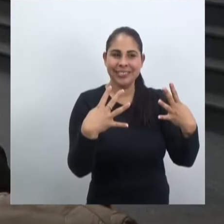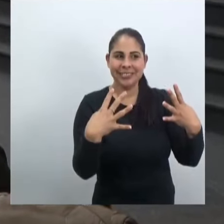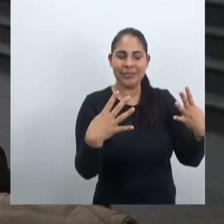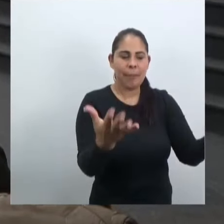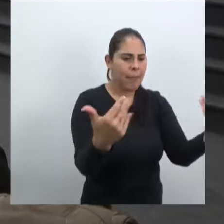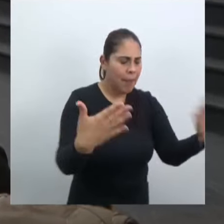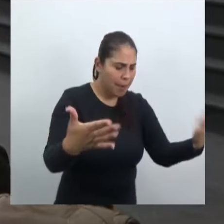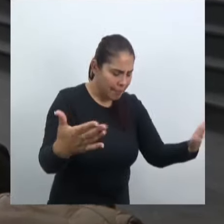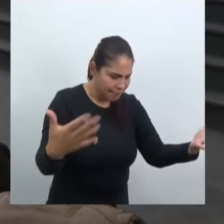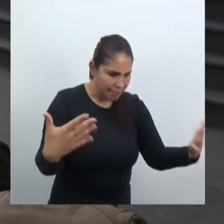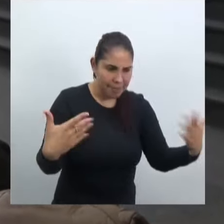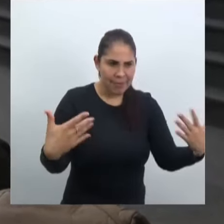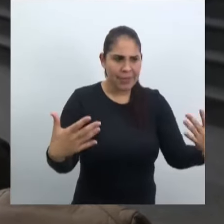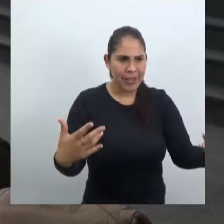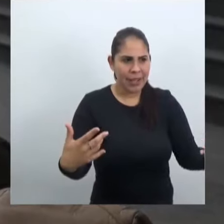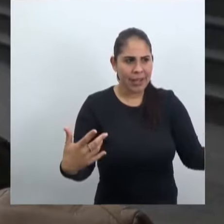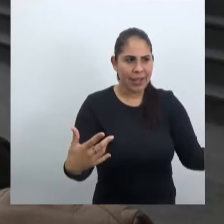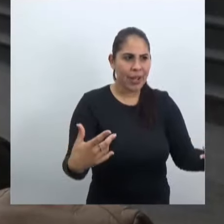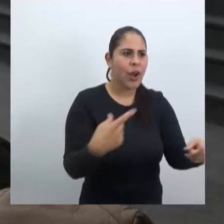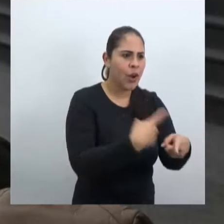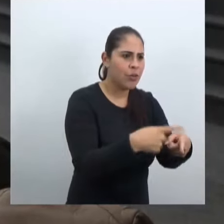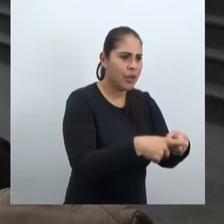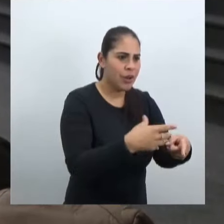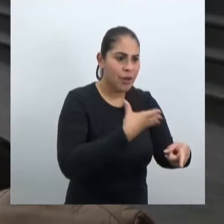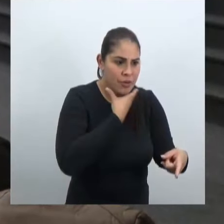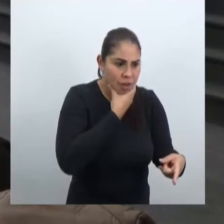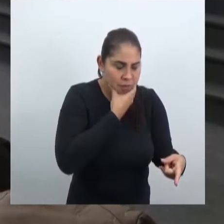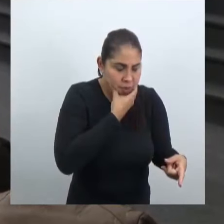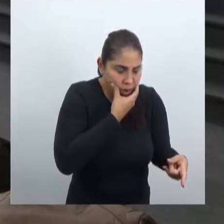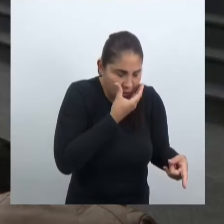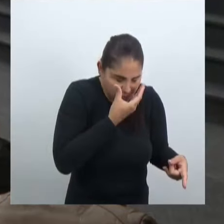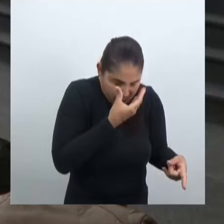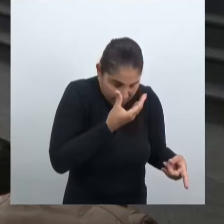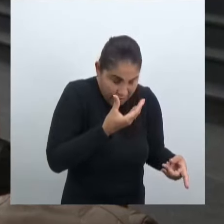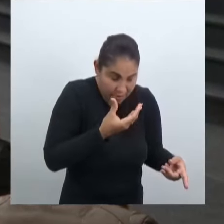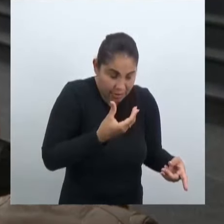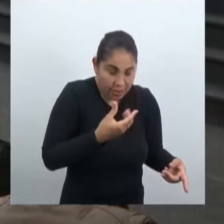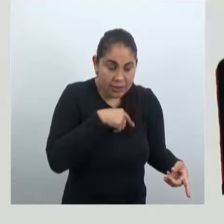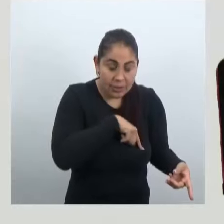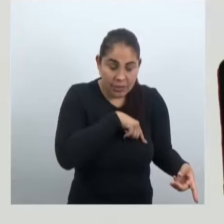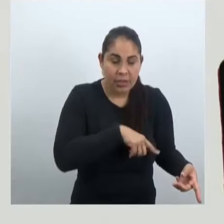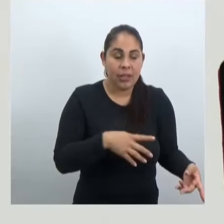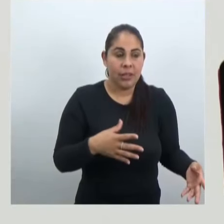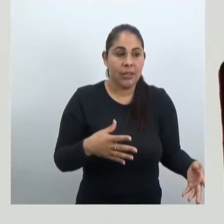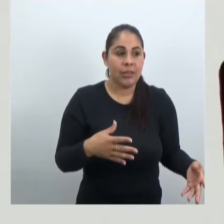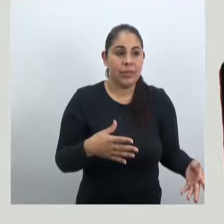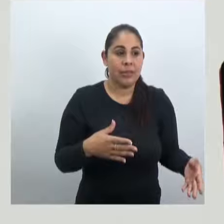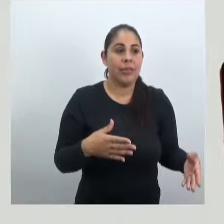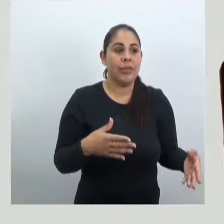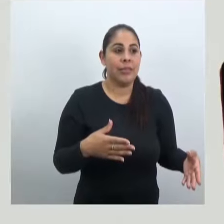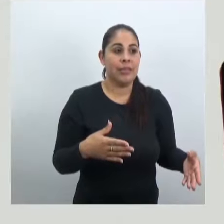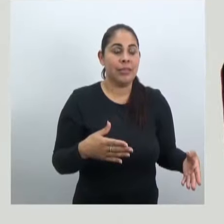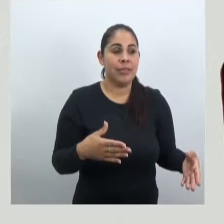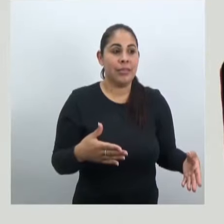vamos, vamos, vamos, vamos ya. Hay cosas que tú te avergüenzas de tu vida. Ajá. Y dale a Dios gracias que ese